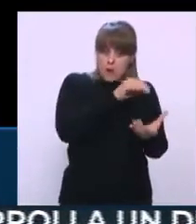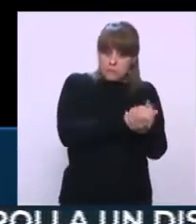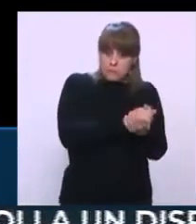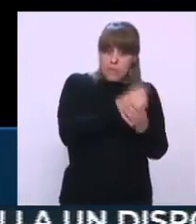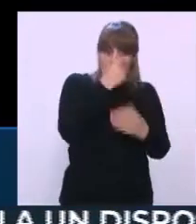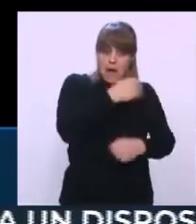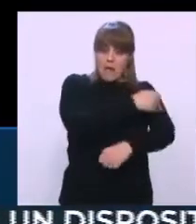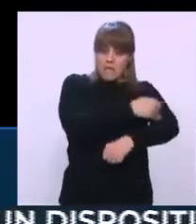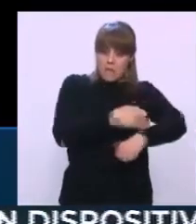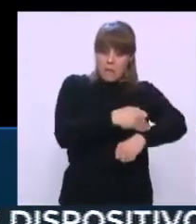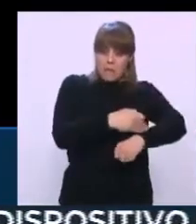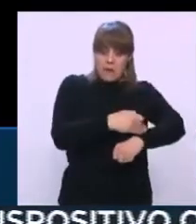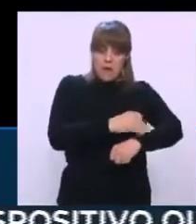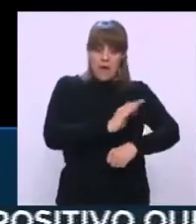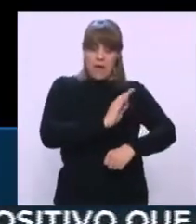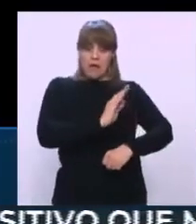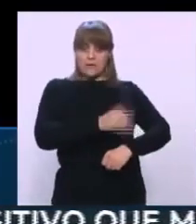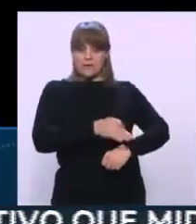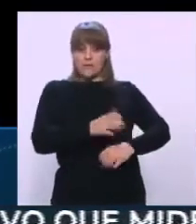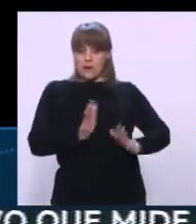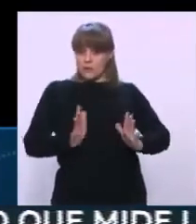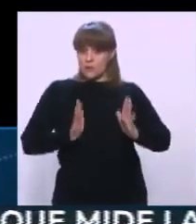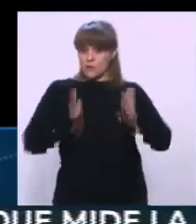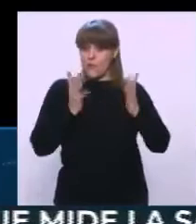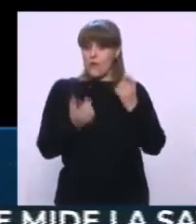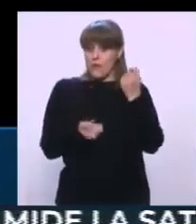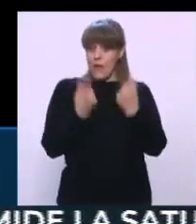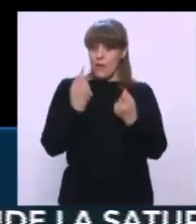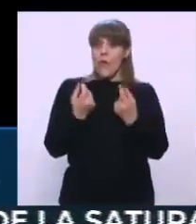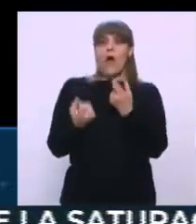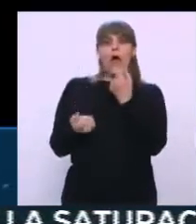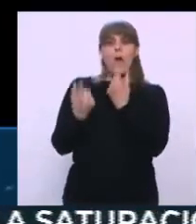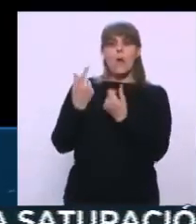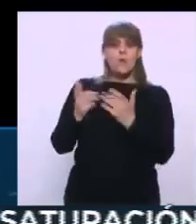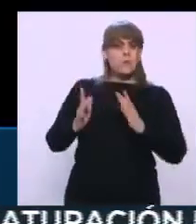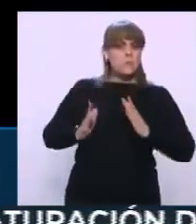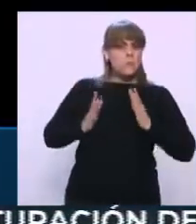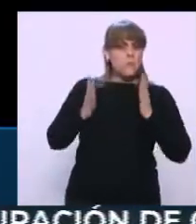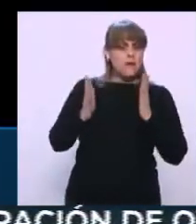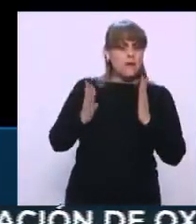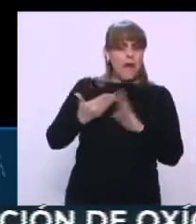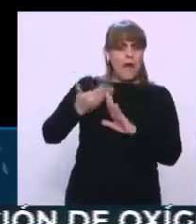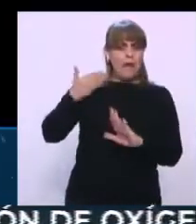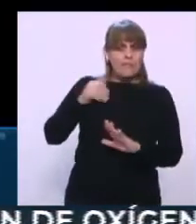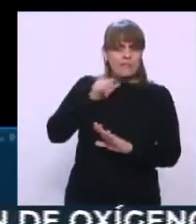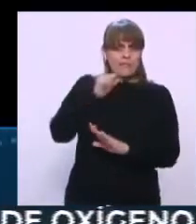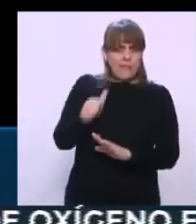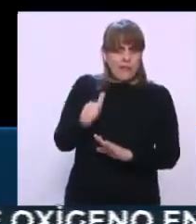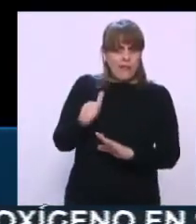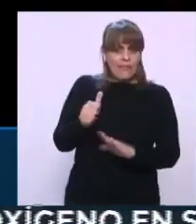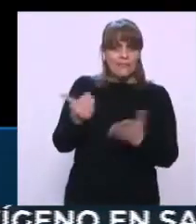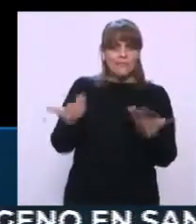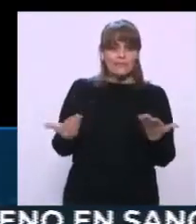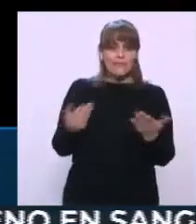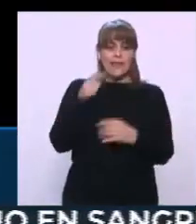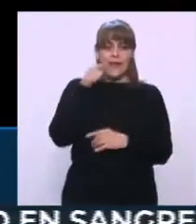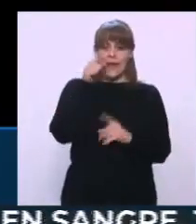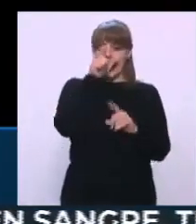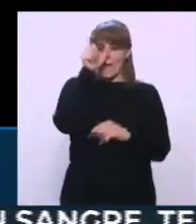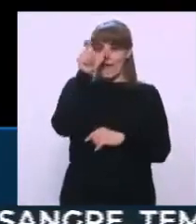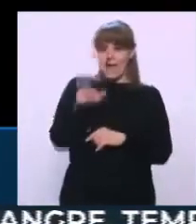familia. Sorpresivo, para muchos causó mucha sorpresa, para otros causa sorpresa que no lo haya dicho antes. Estamos ante un papa